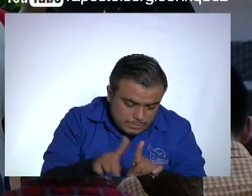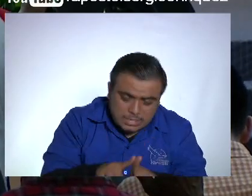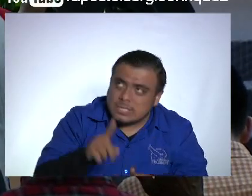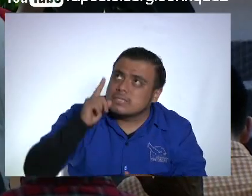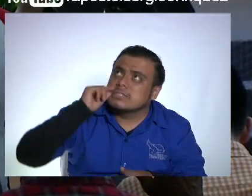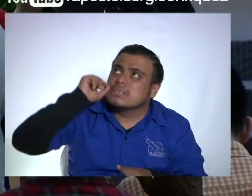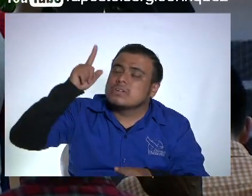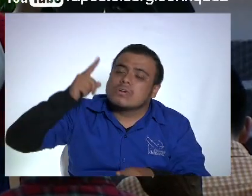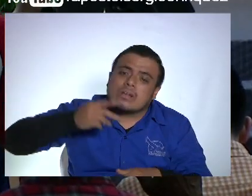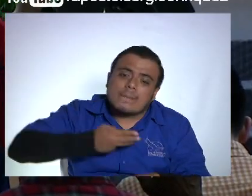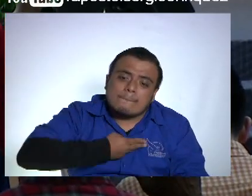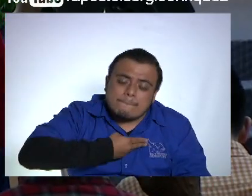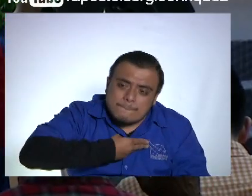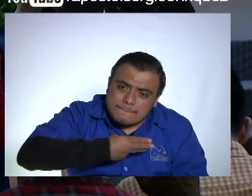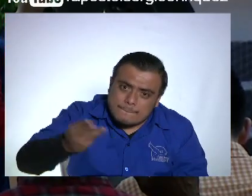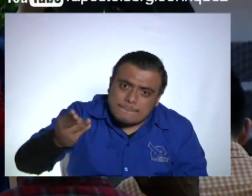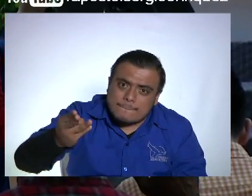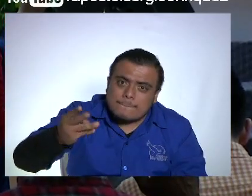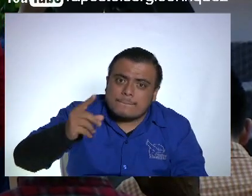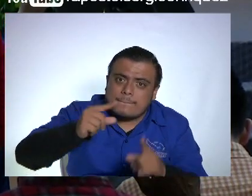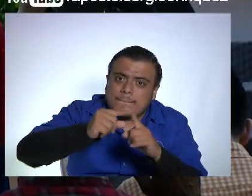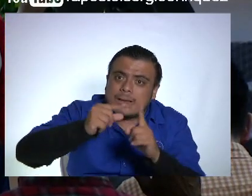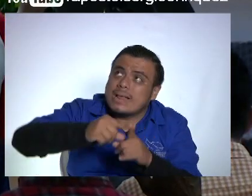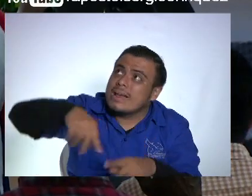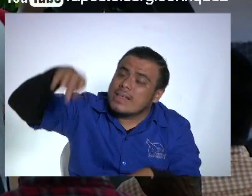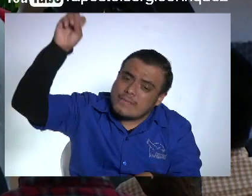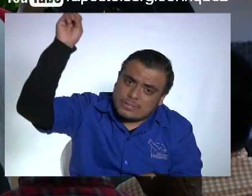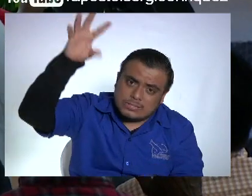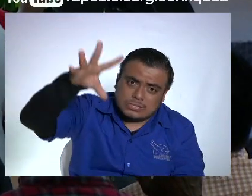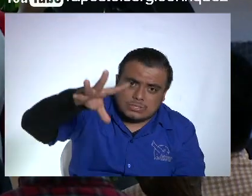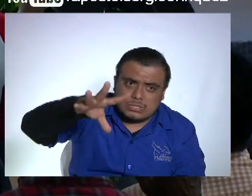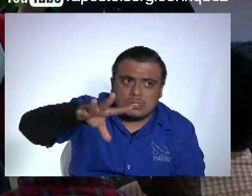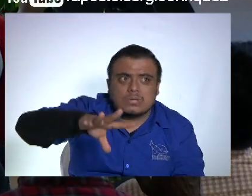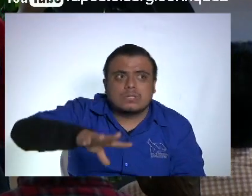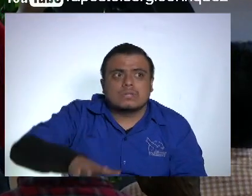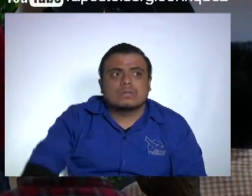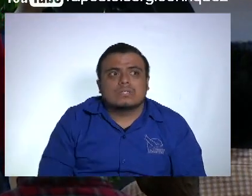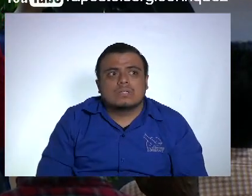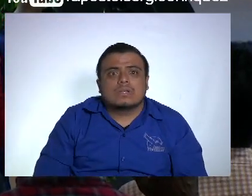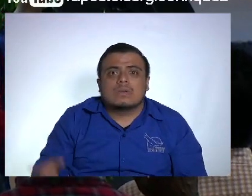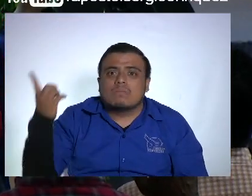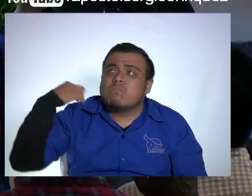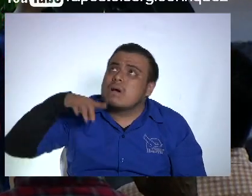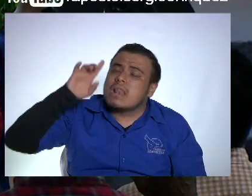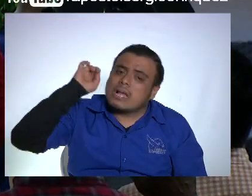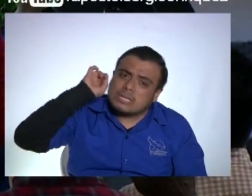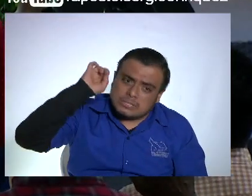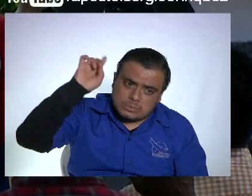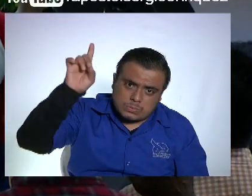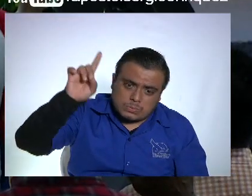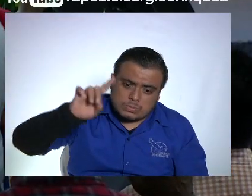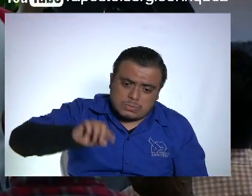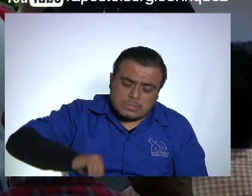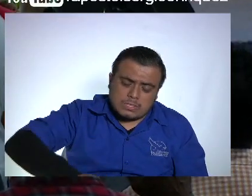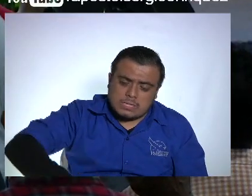enviamos esta palabra de bendición a favor de ellos, Señor, para que tus te